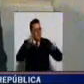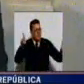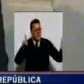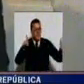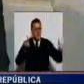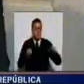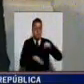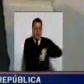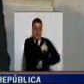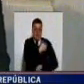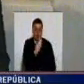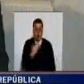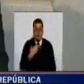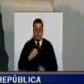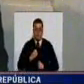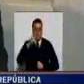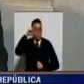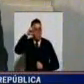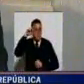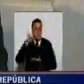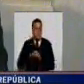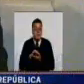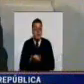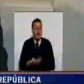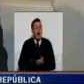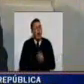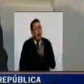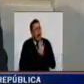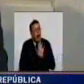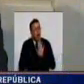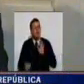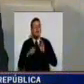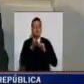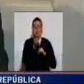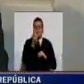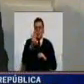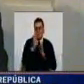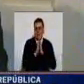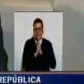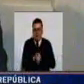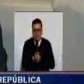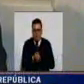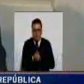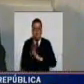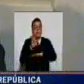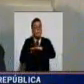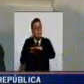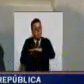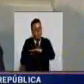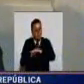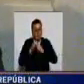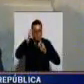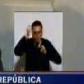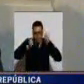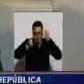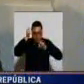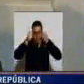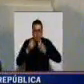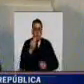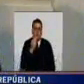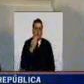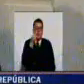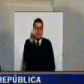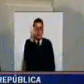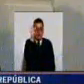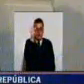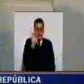el ministro Cárdenas pone un aviso en la prensa que lo pone el 23 de diciembre y advierte que la subasta se hará el